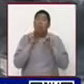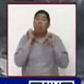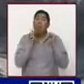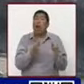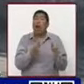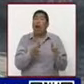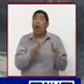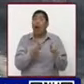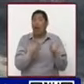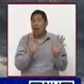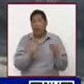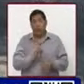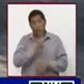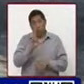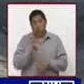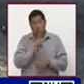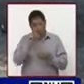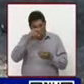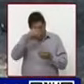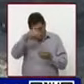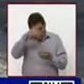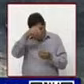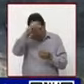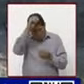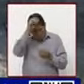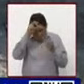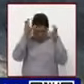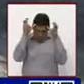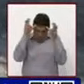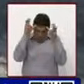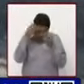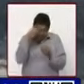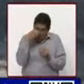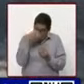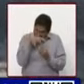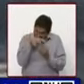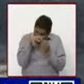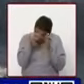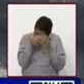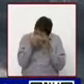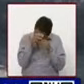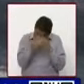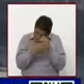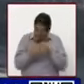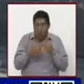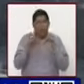abandonadas que están siendo utilizadas para rituales satánicos, rituales oscuros. Y este